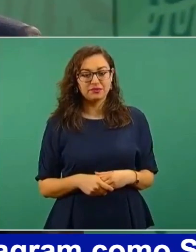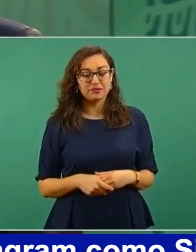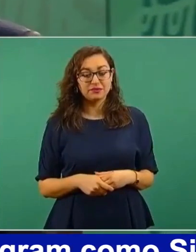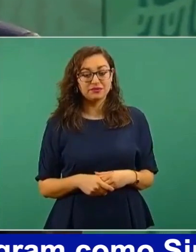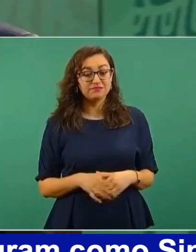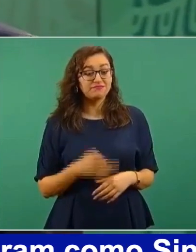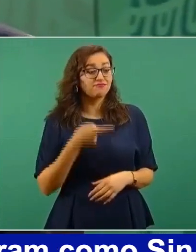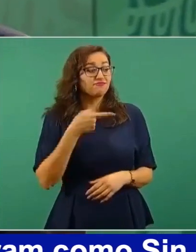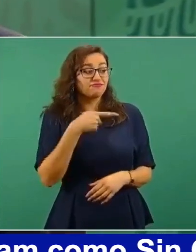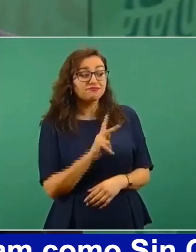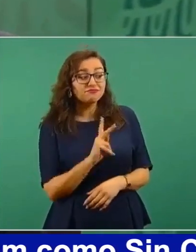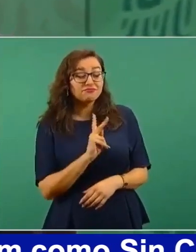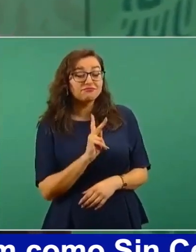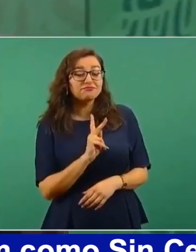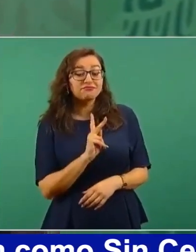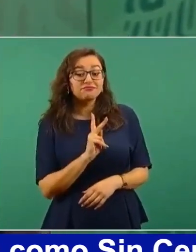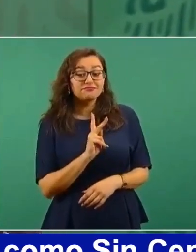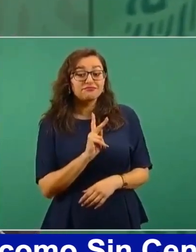Nada más que